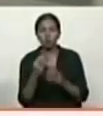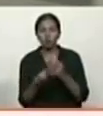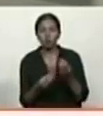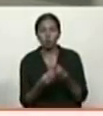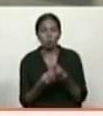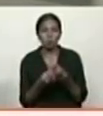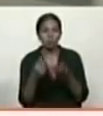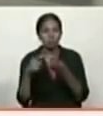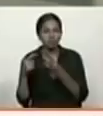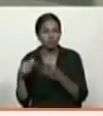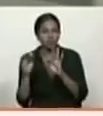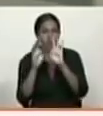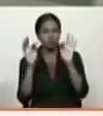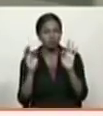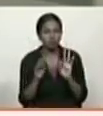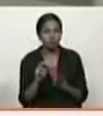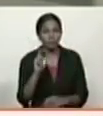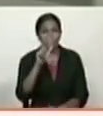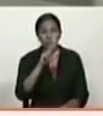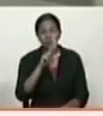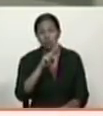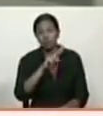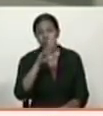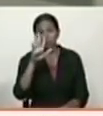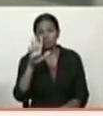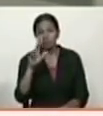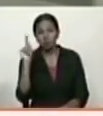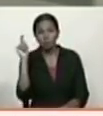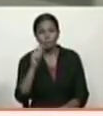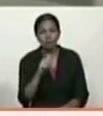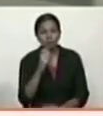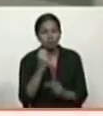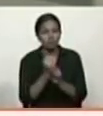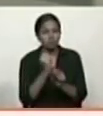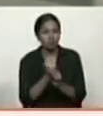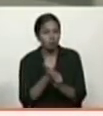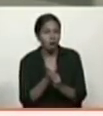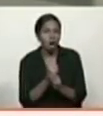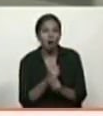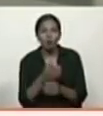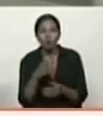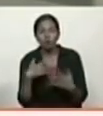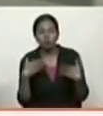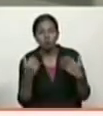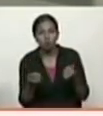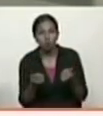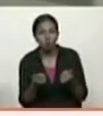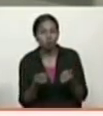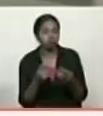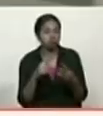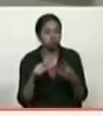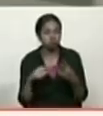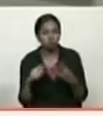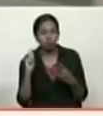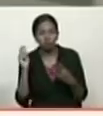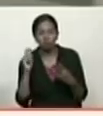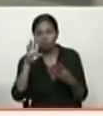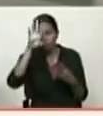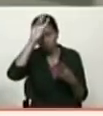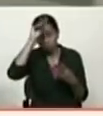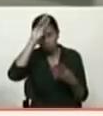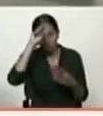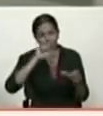en distintos ámbitos, 25 mesas de trabajo, tecnología, siderúrgica, forestal, salud, turismo, logística, manufactura, minería,